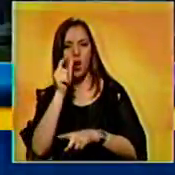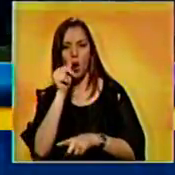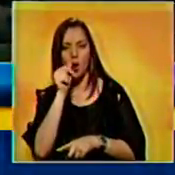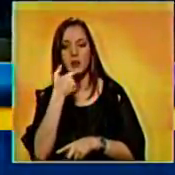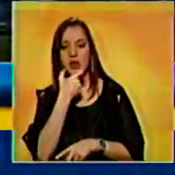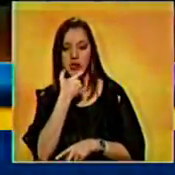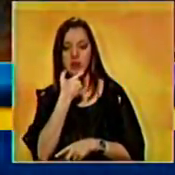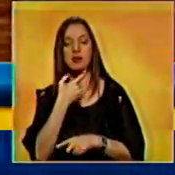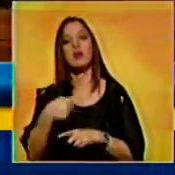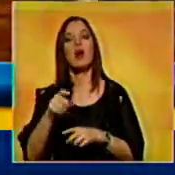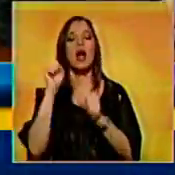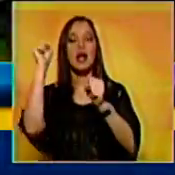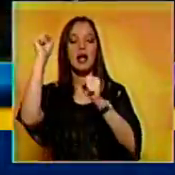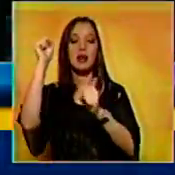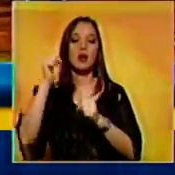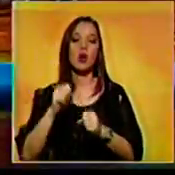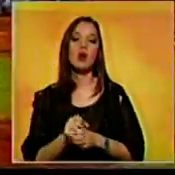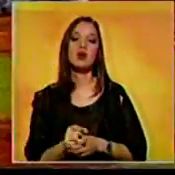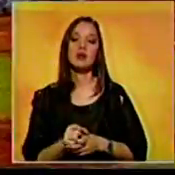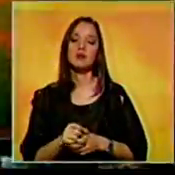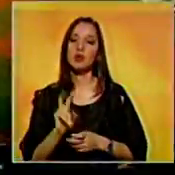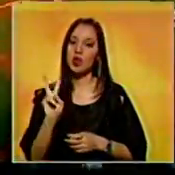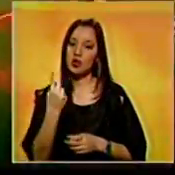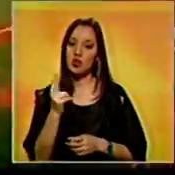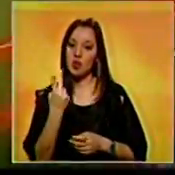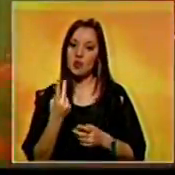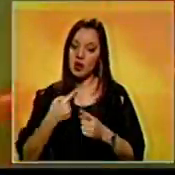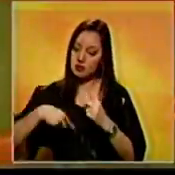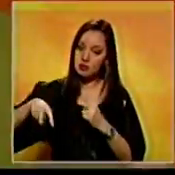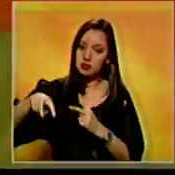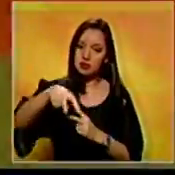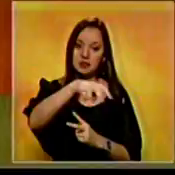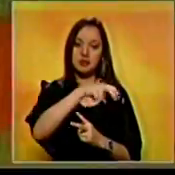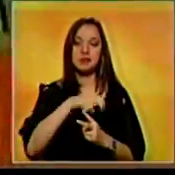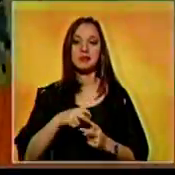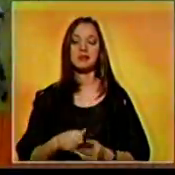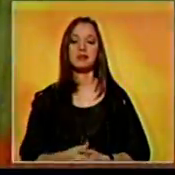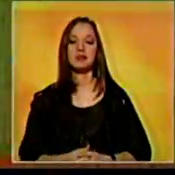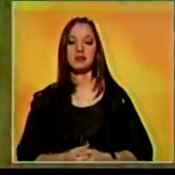Taylor Motter se fue 5-2 con doble, triple, impulsada y par de anotadas.